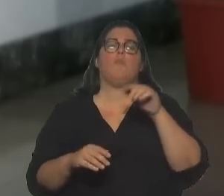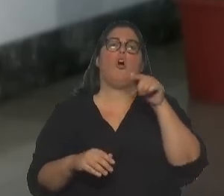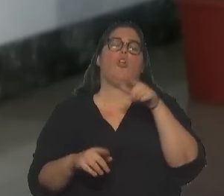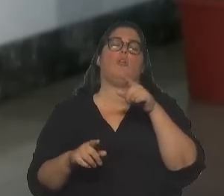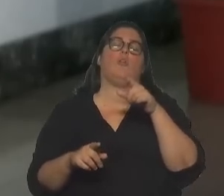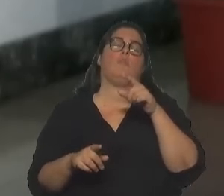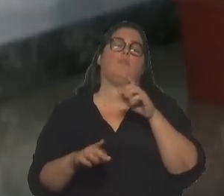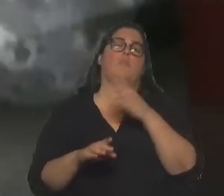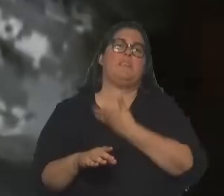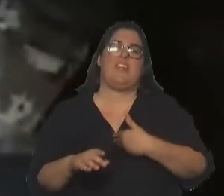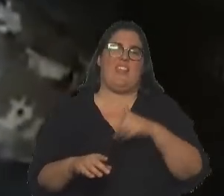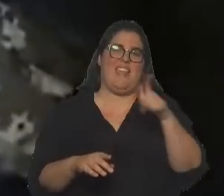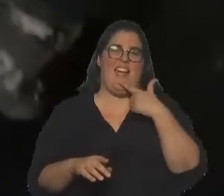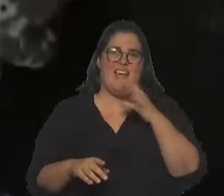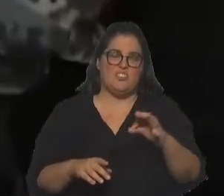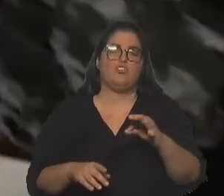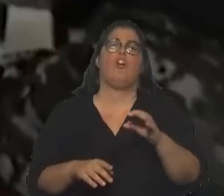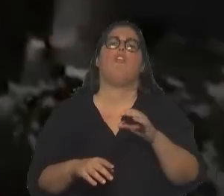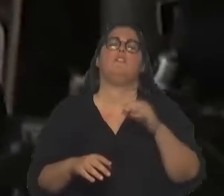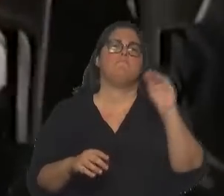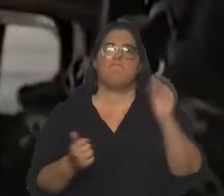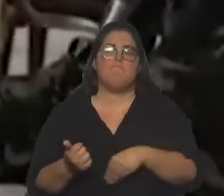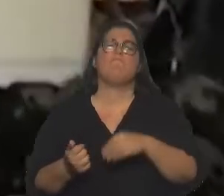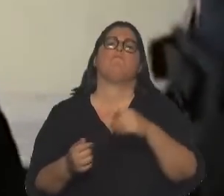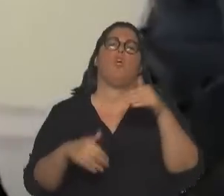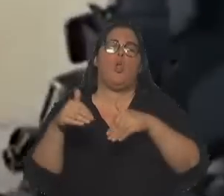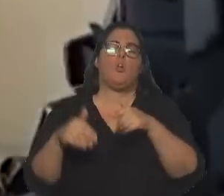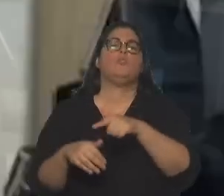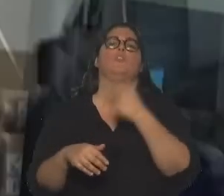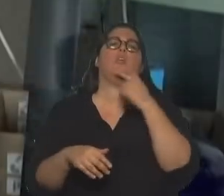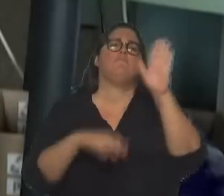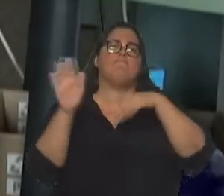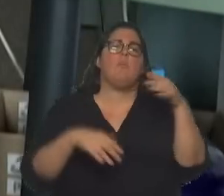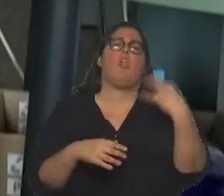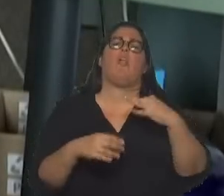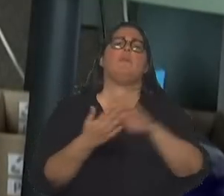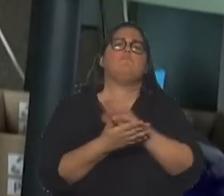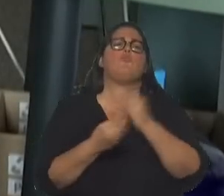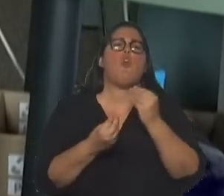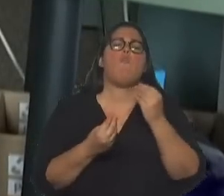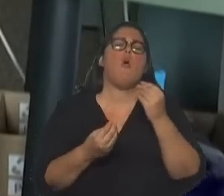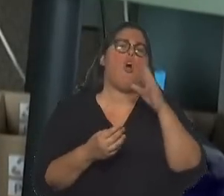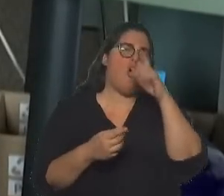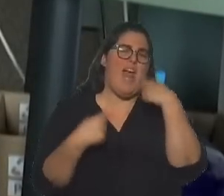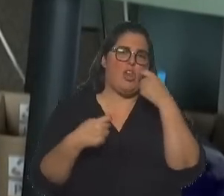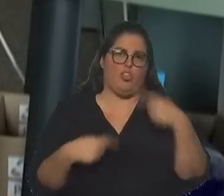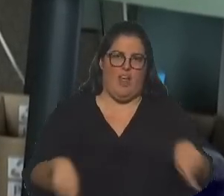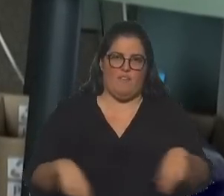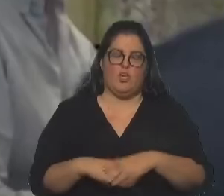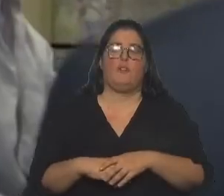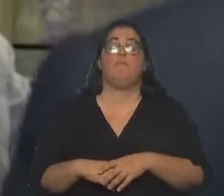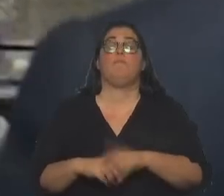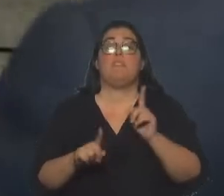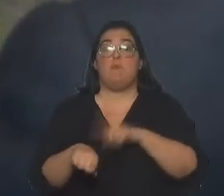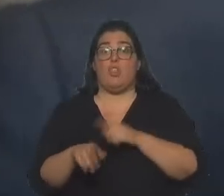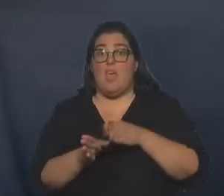cargo del Ejecutivo ecuatoriano llamó a un debate a la oposición para enfrentar al narcotráfico. Al mismo tiempo, Rafael Correa comienza a imaginar